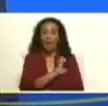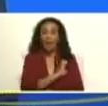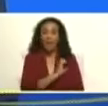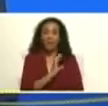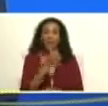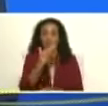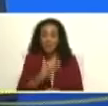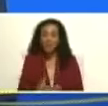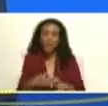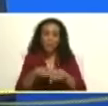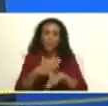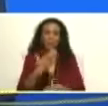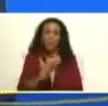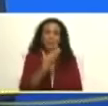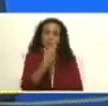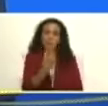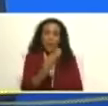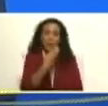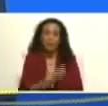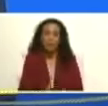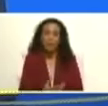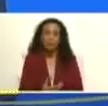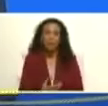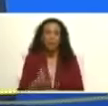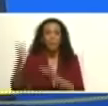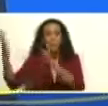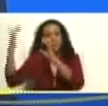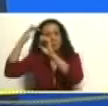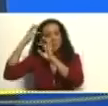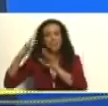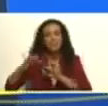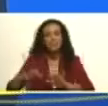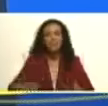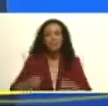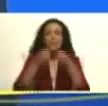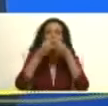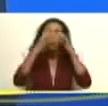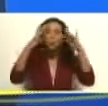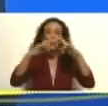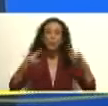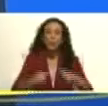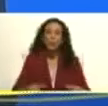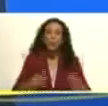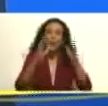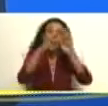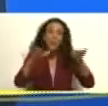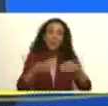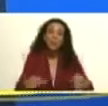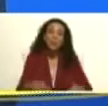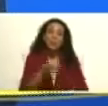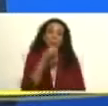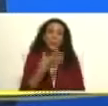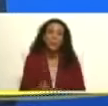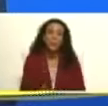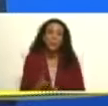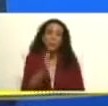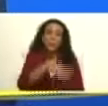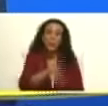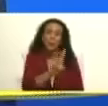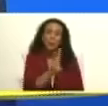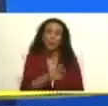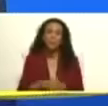diciembre llega toda esa luz y esa hermosura que son las Navidades para nuestro país,